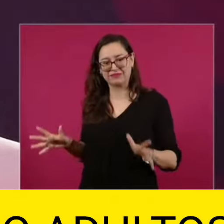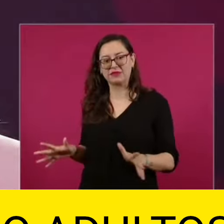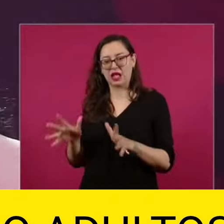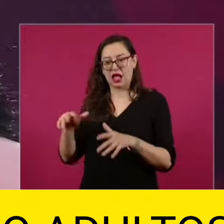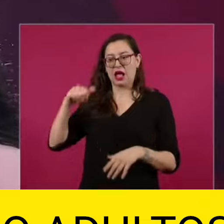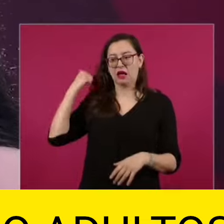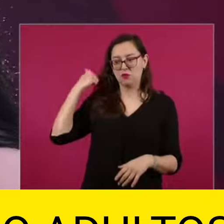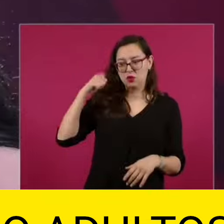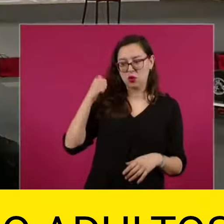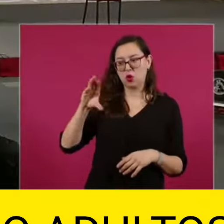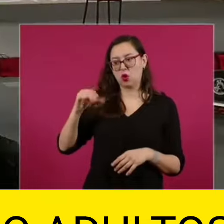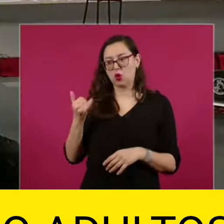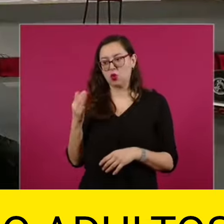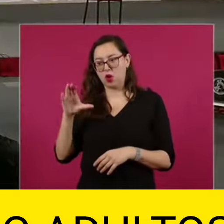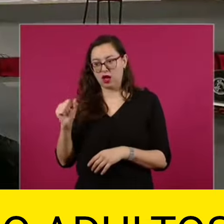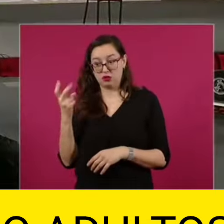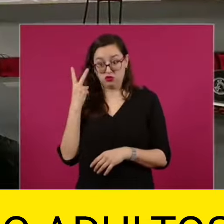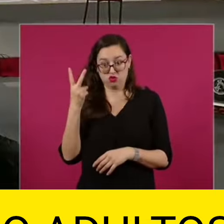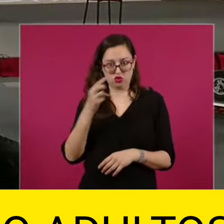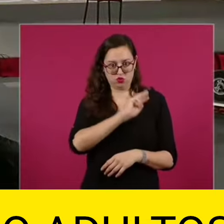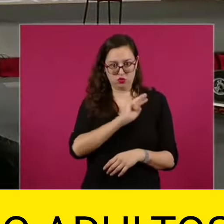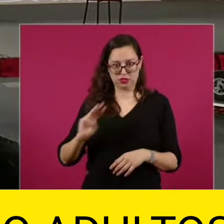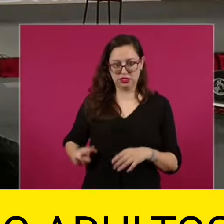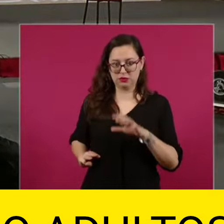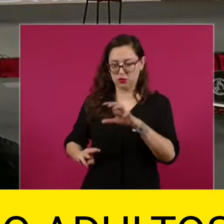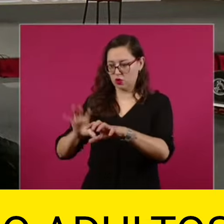Coyuca de Benítez. Adelante. Adelante.